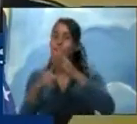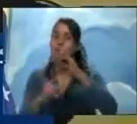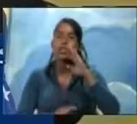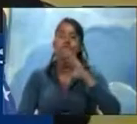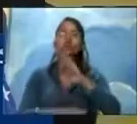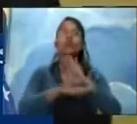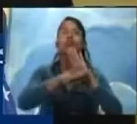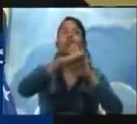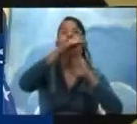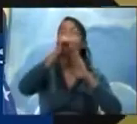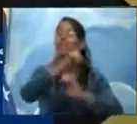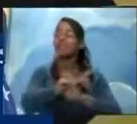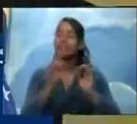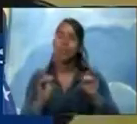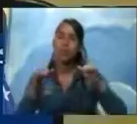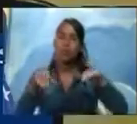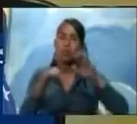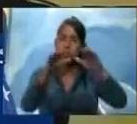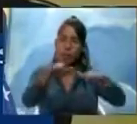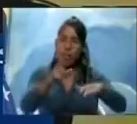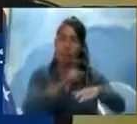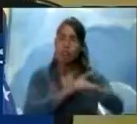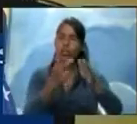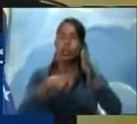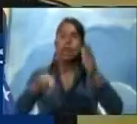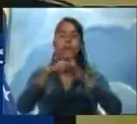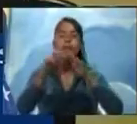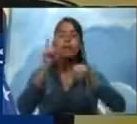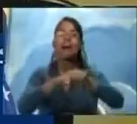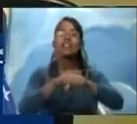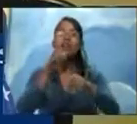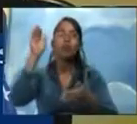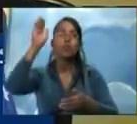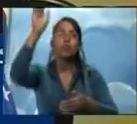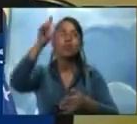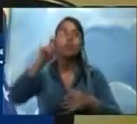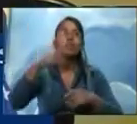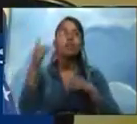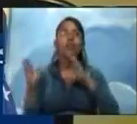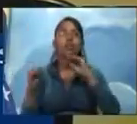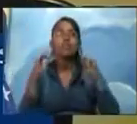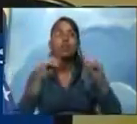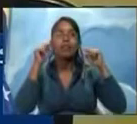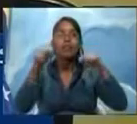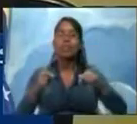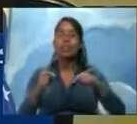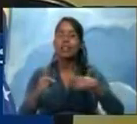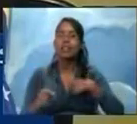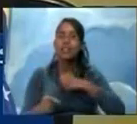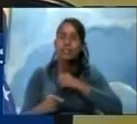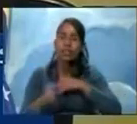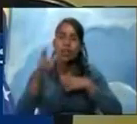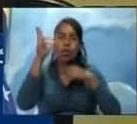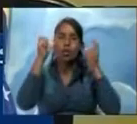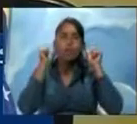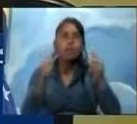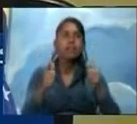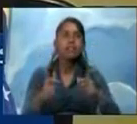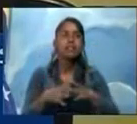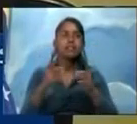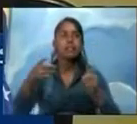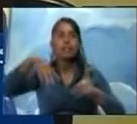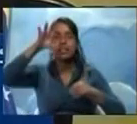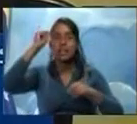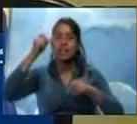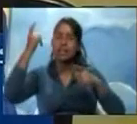del mar. Vuelvo a repetirle que para el tiempo futuro vendrán guerras, y cuando se habla de esta bestia, oiga bien, se entiende